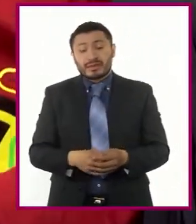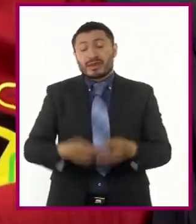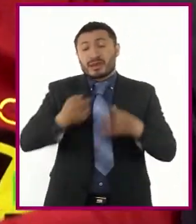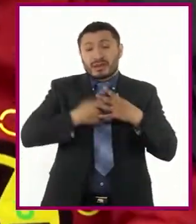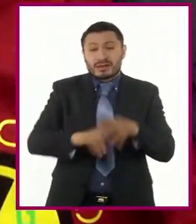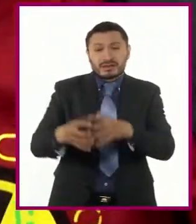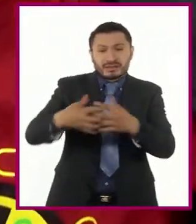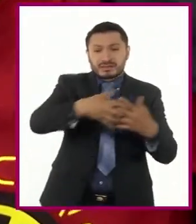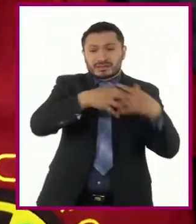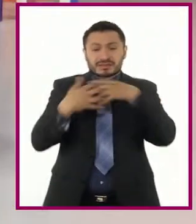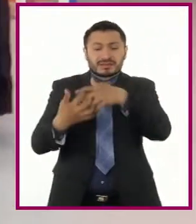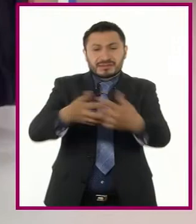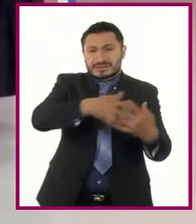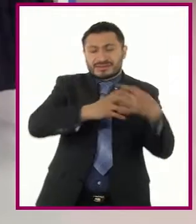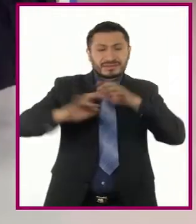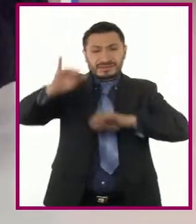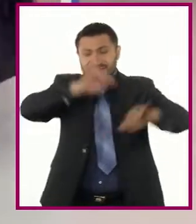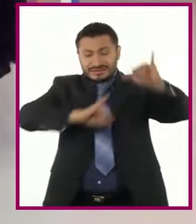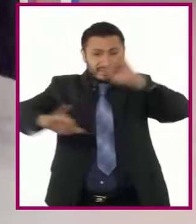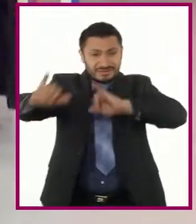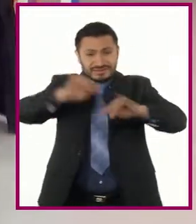Enredados con la Química.